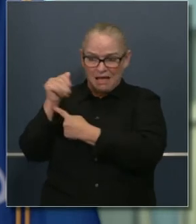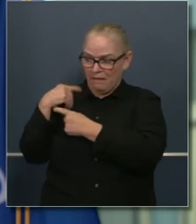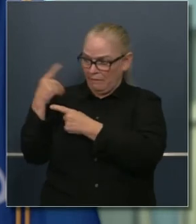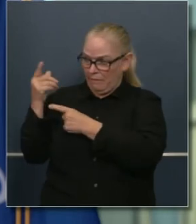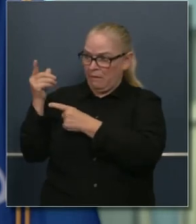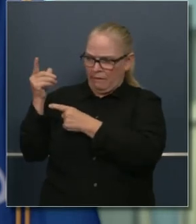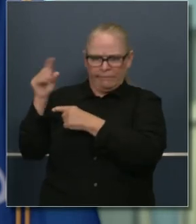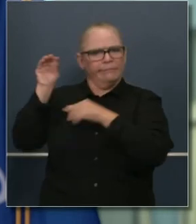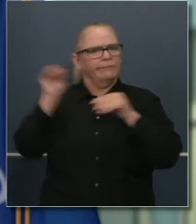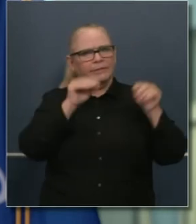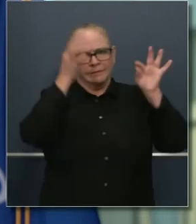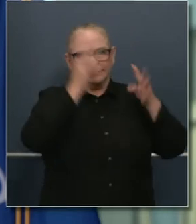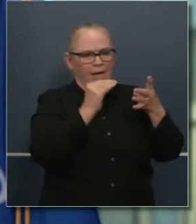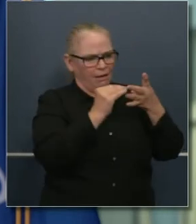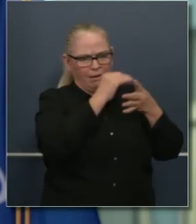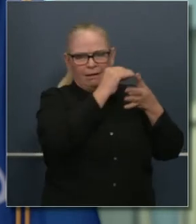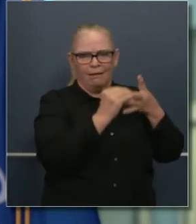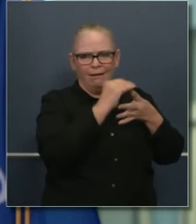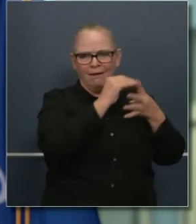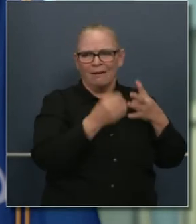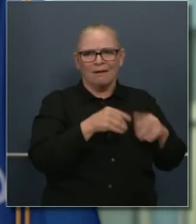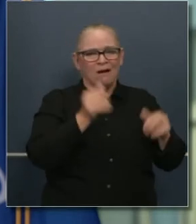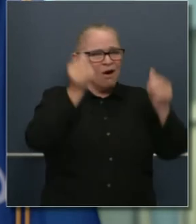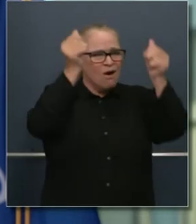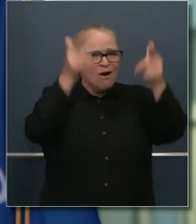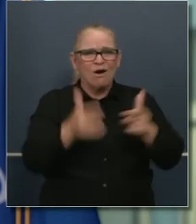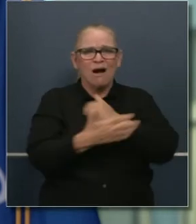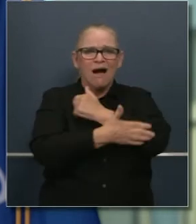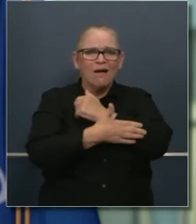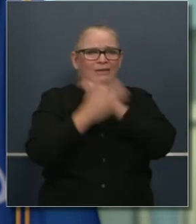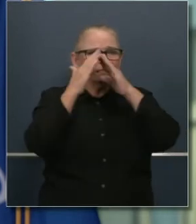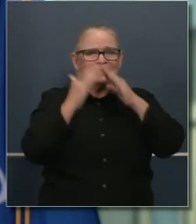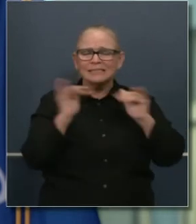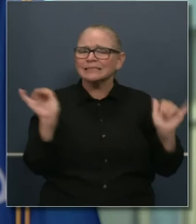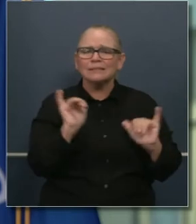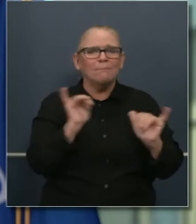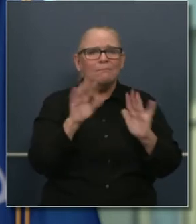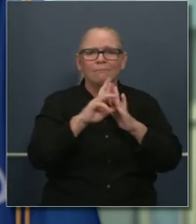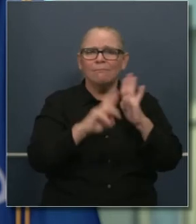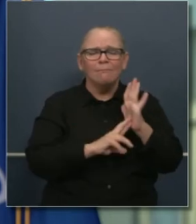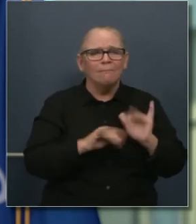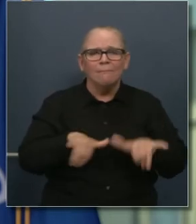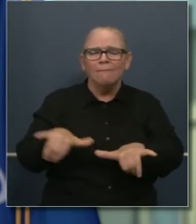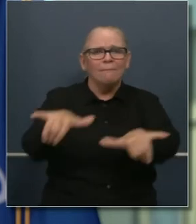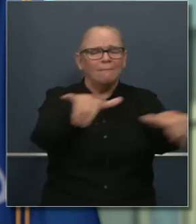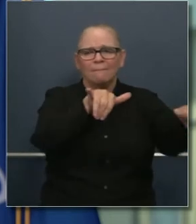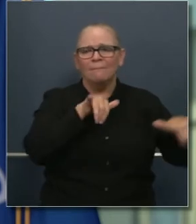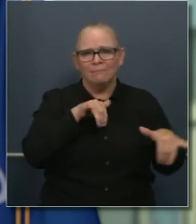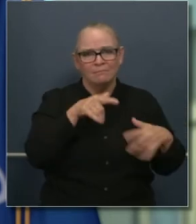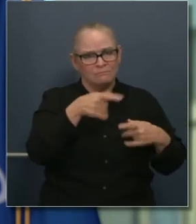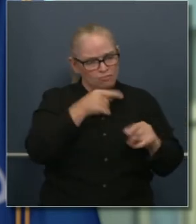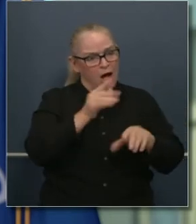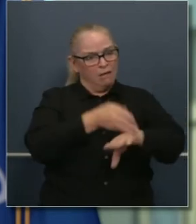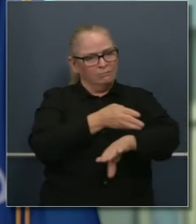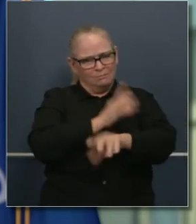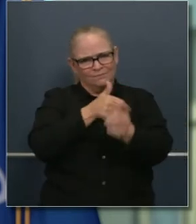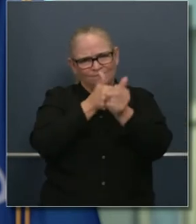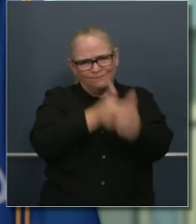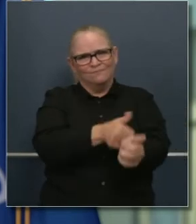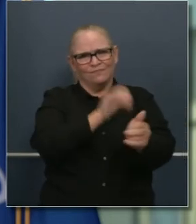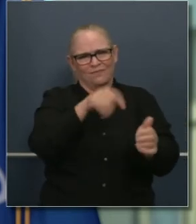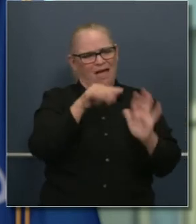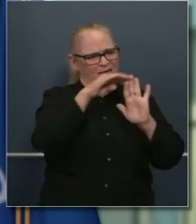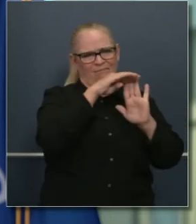podemos como comunidad todos los otros condados y ciudades si no podemos seguir haciendo progreso como hay que hacerlo para